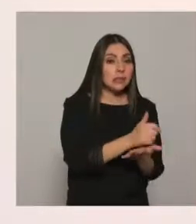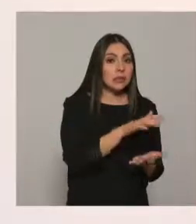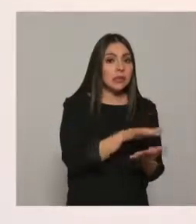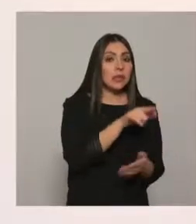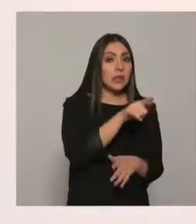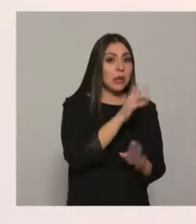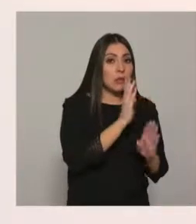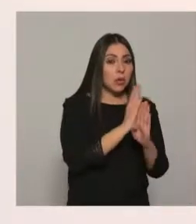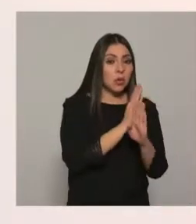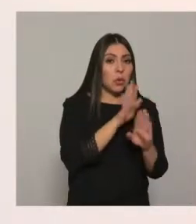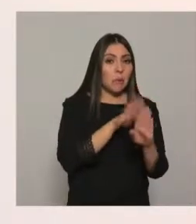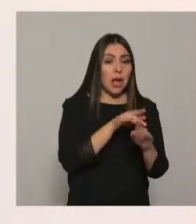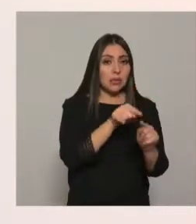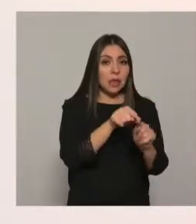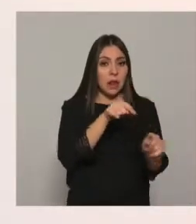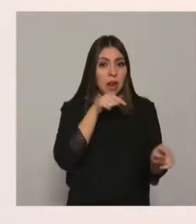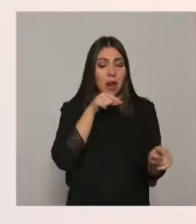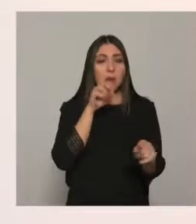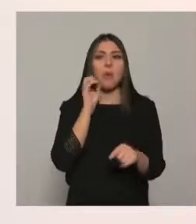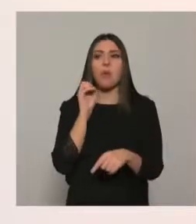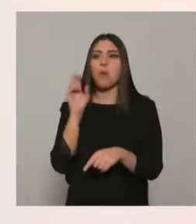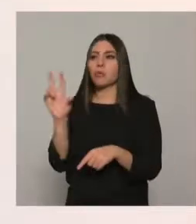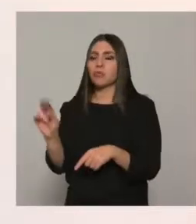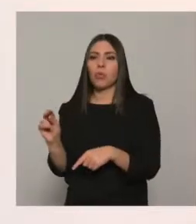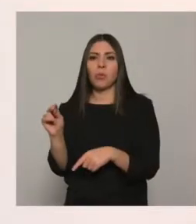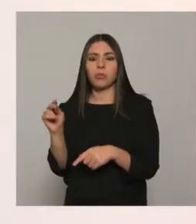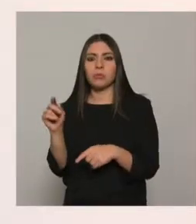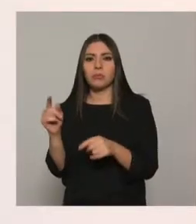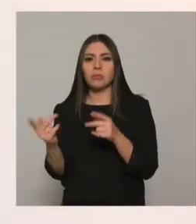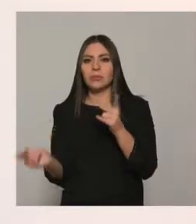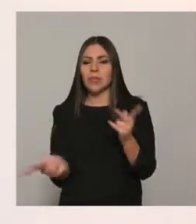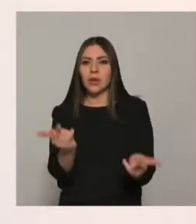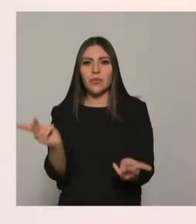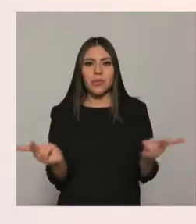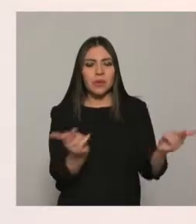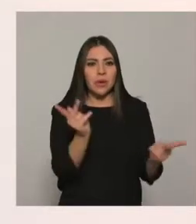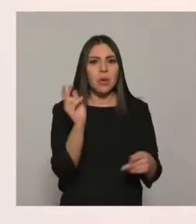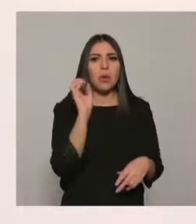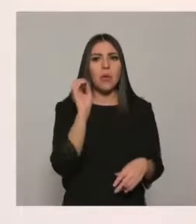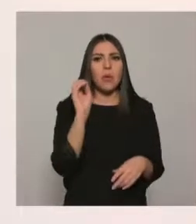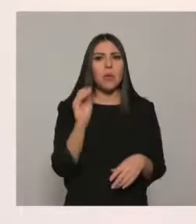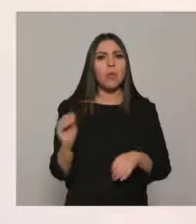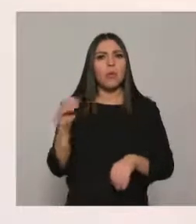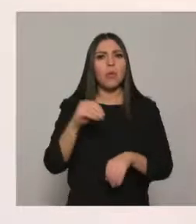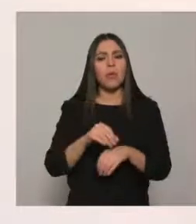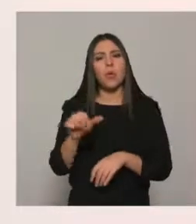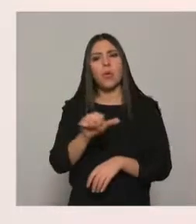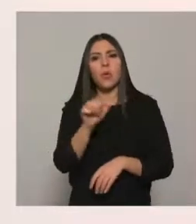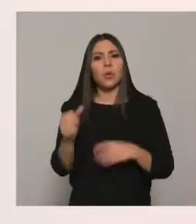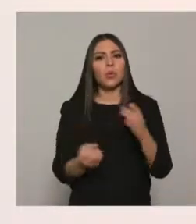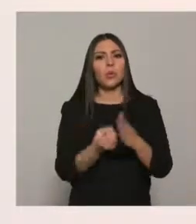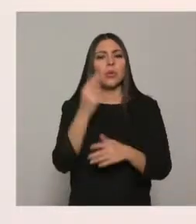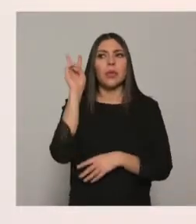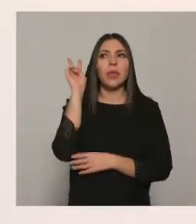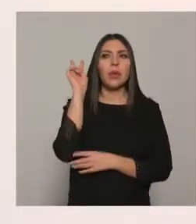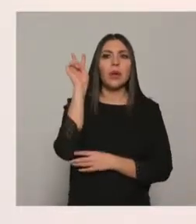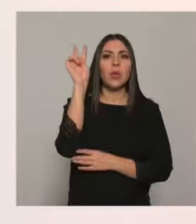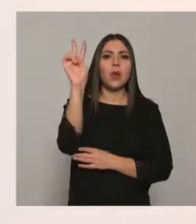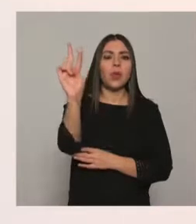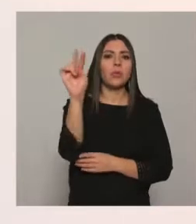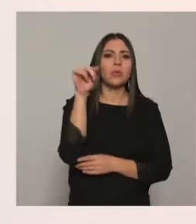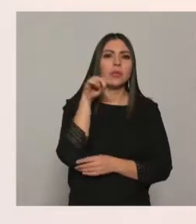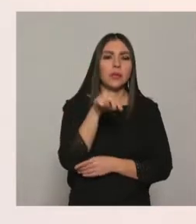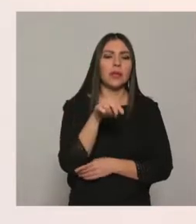de ampliar el Metrobús o incluso la posibilidad de que se desarrolle ahí una nueva línea del trolebús desde